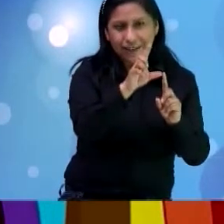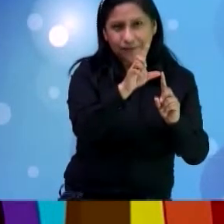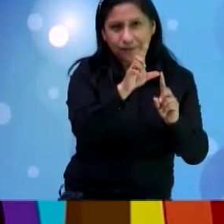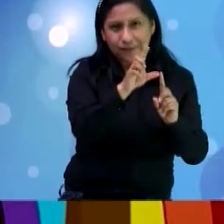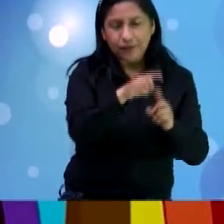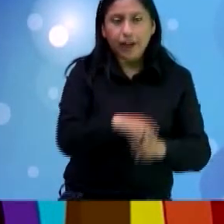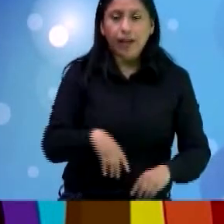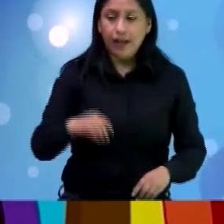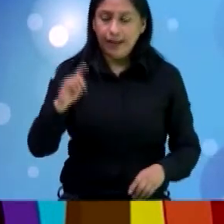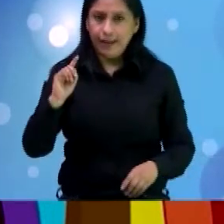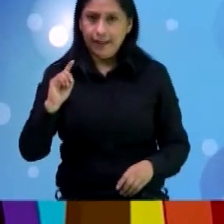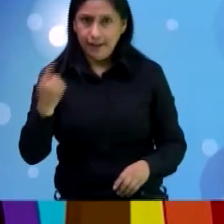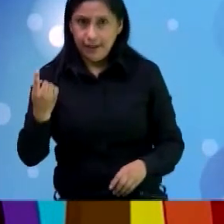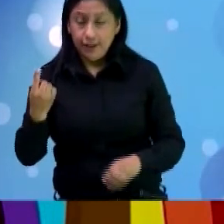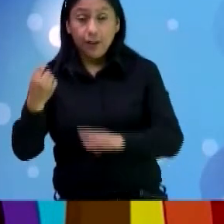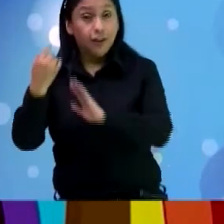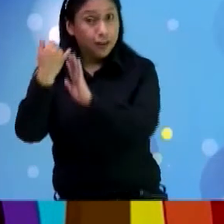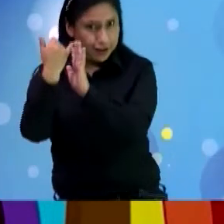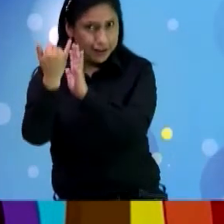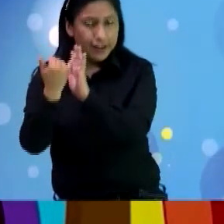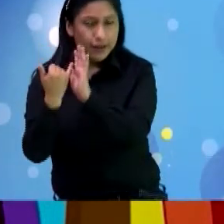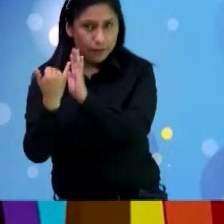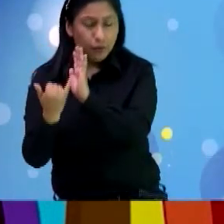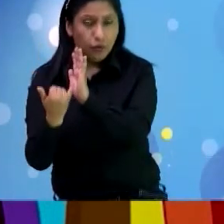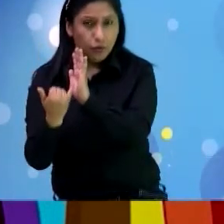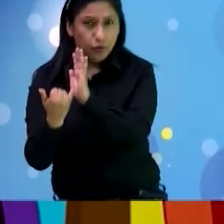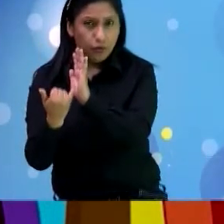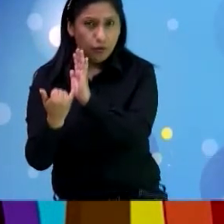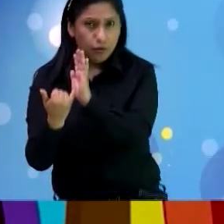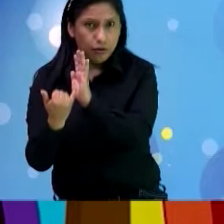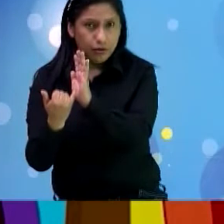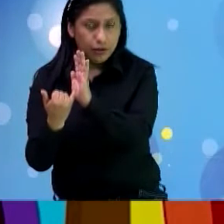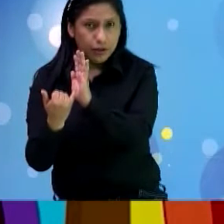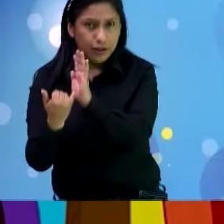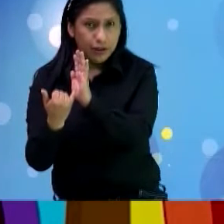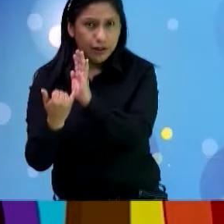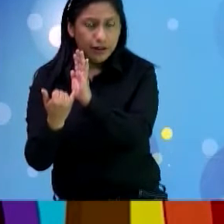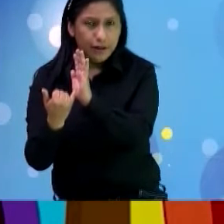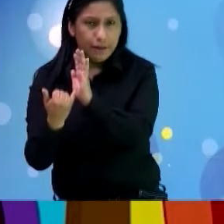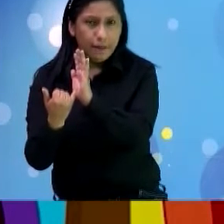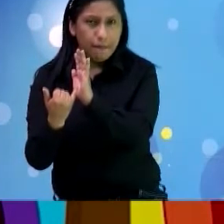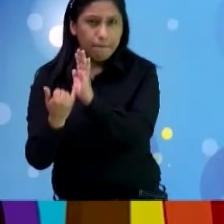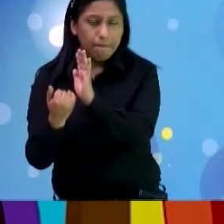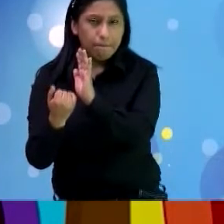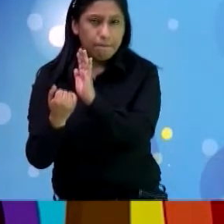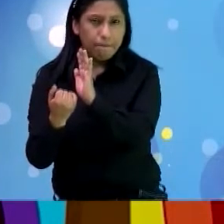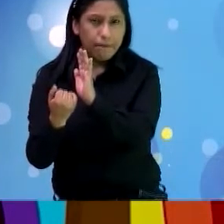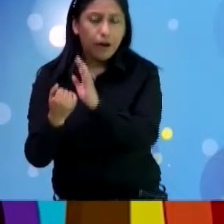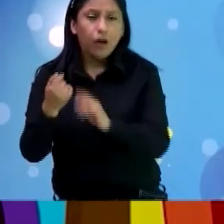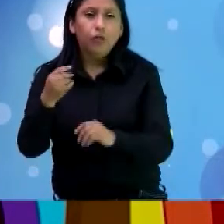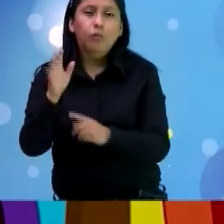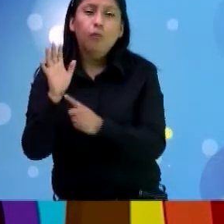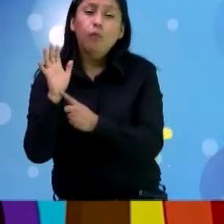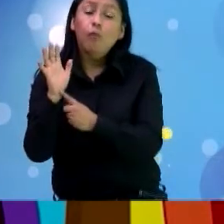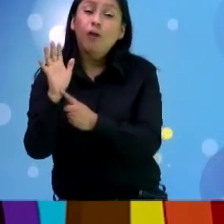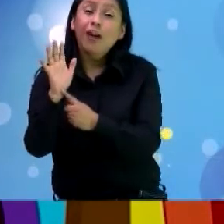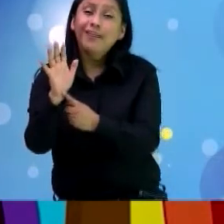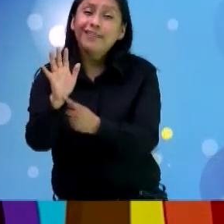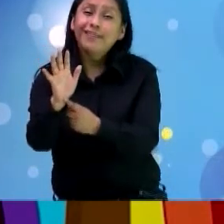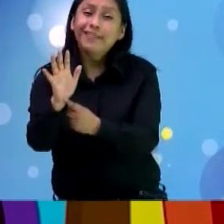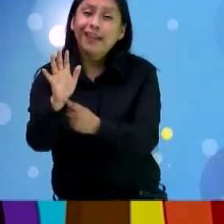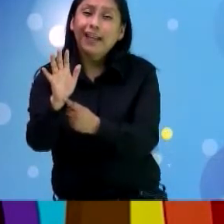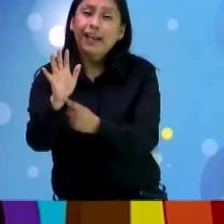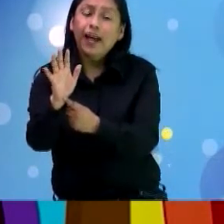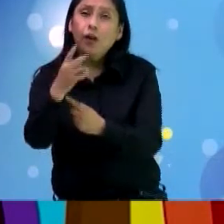Los dibujos se dan a... van a conocer lo que